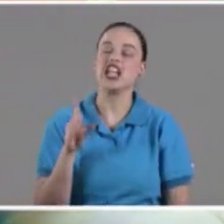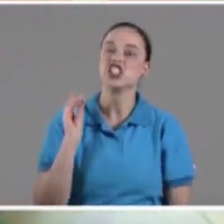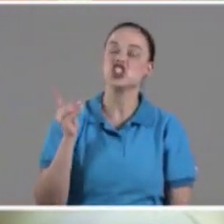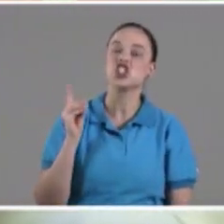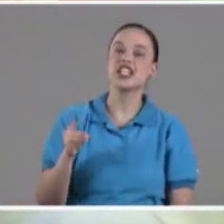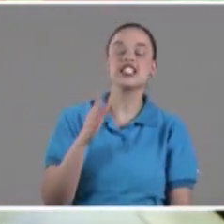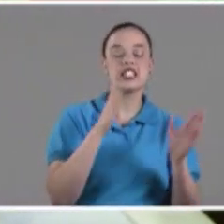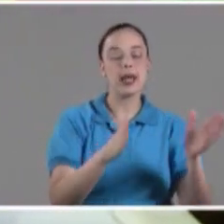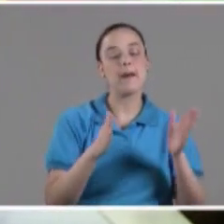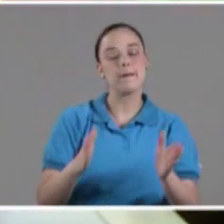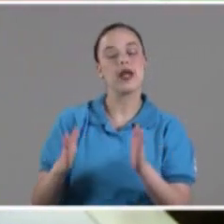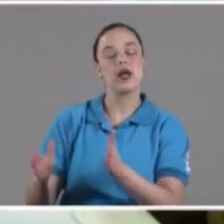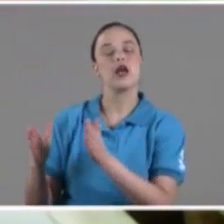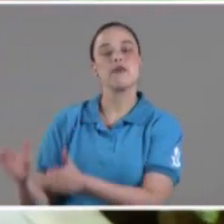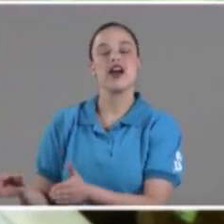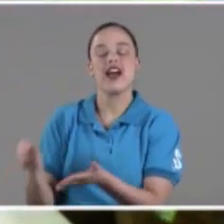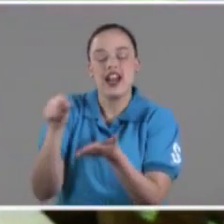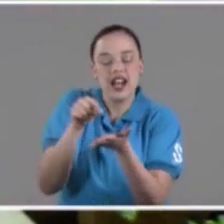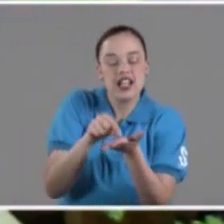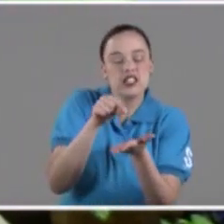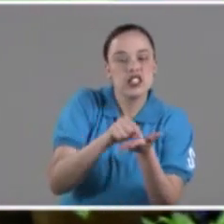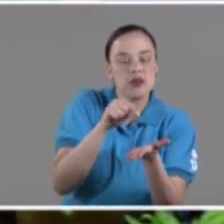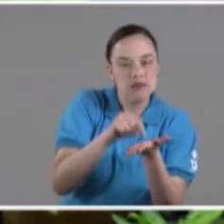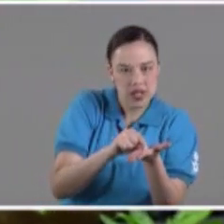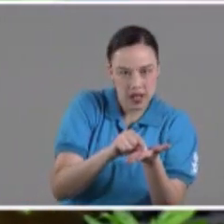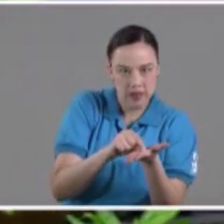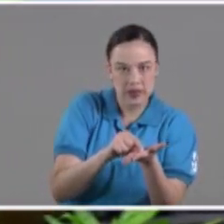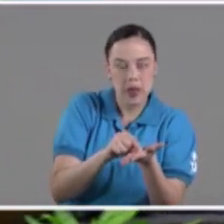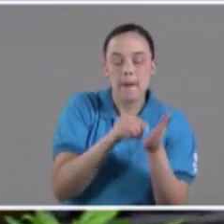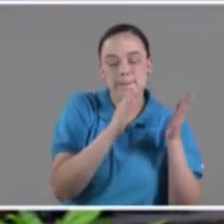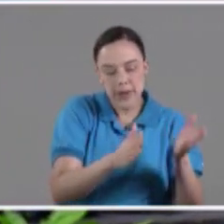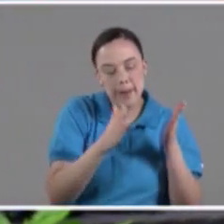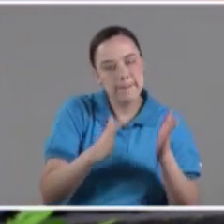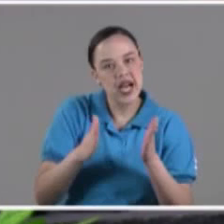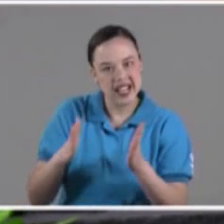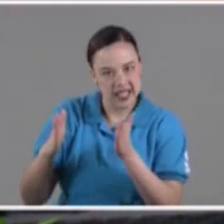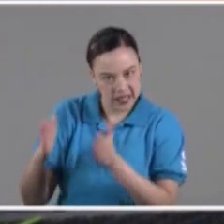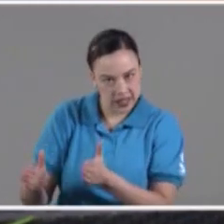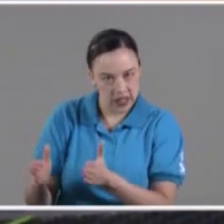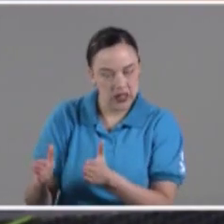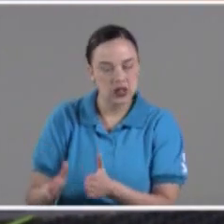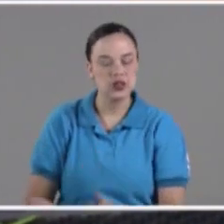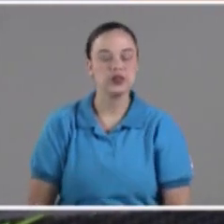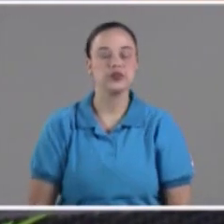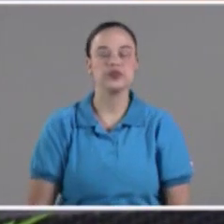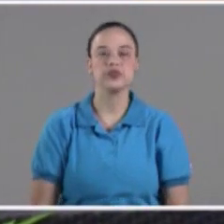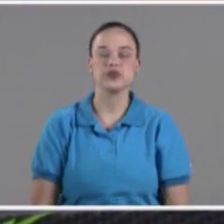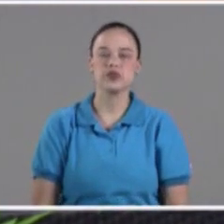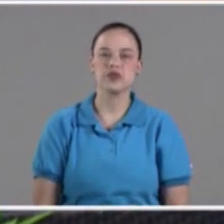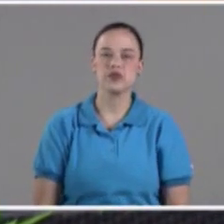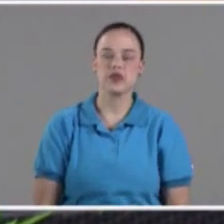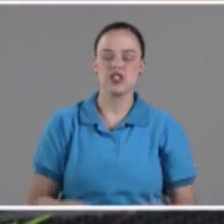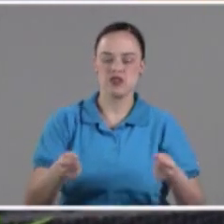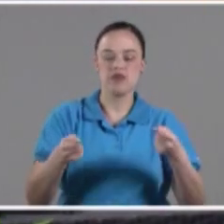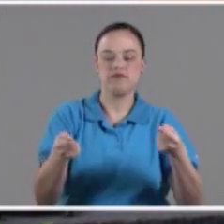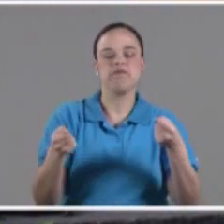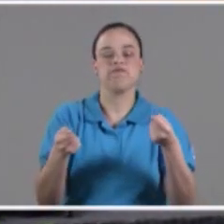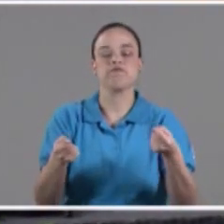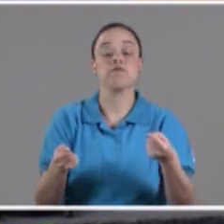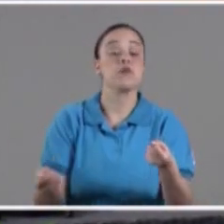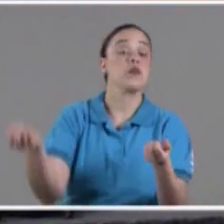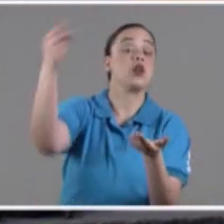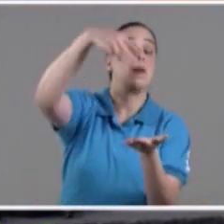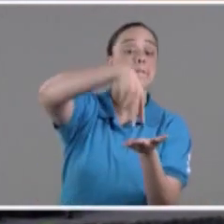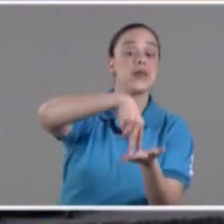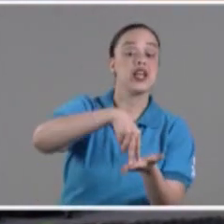el grano ya sea triándolo a veces ahí se para el que va